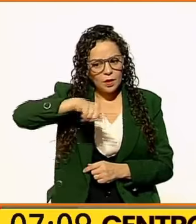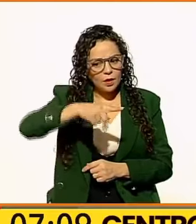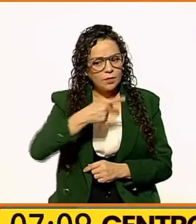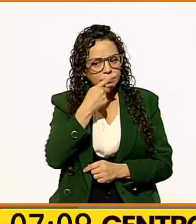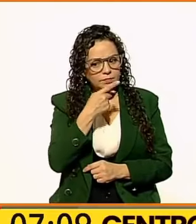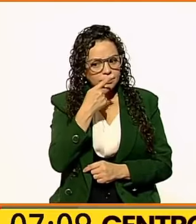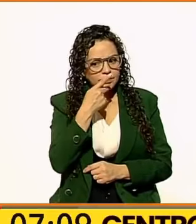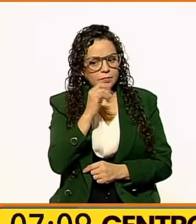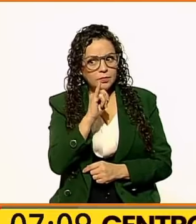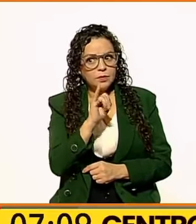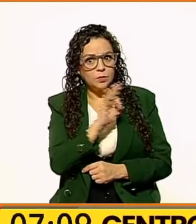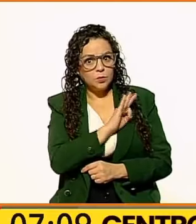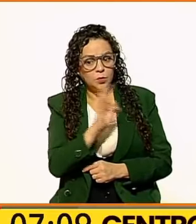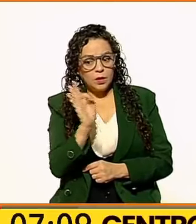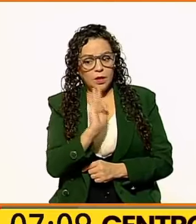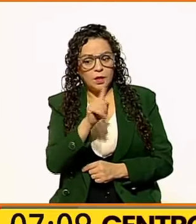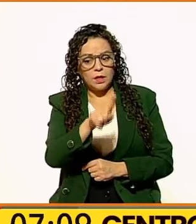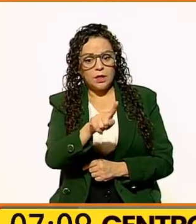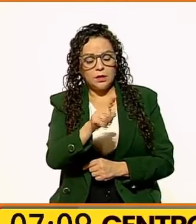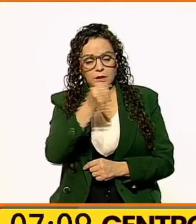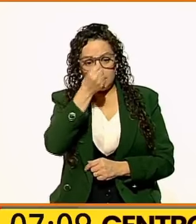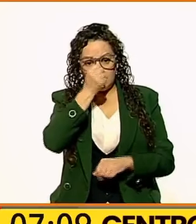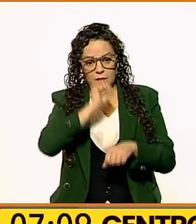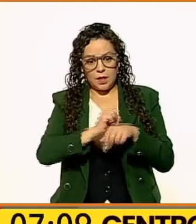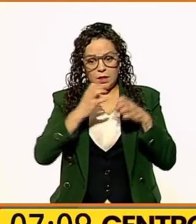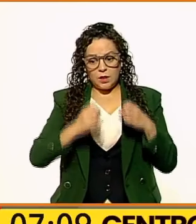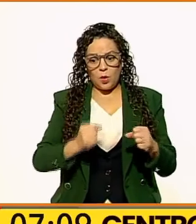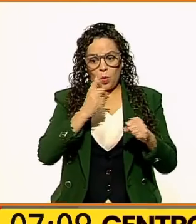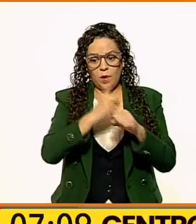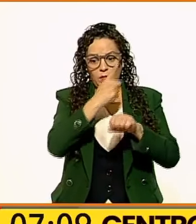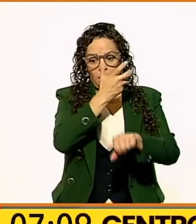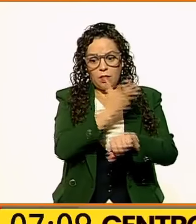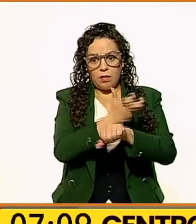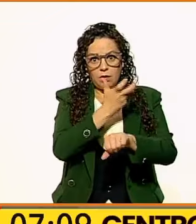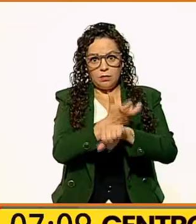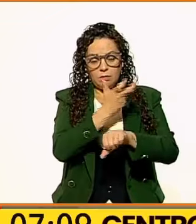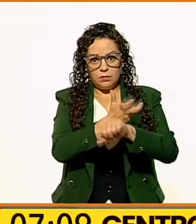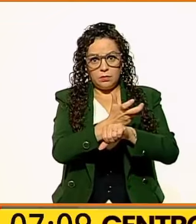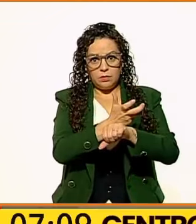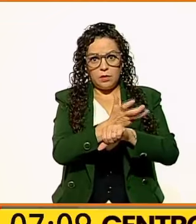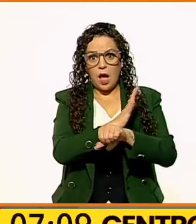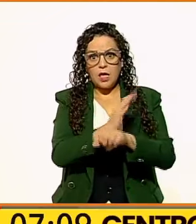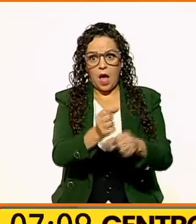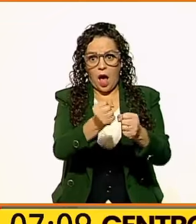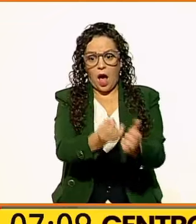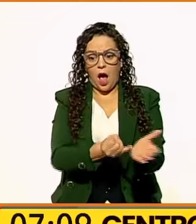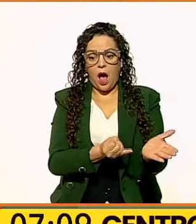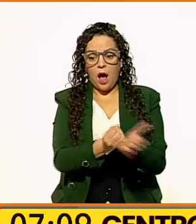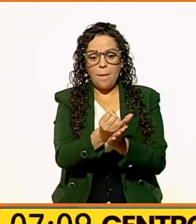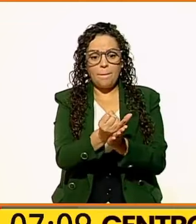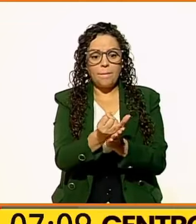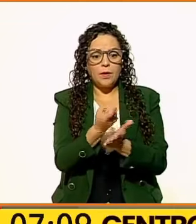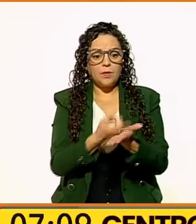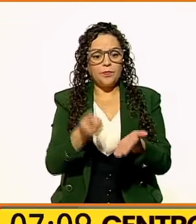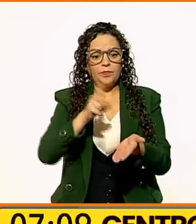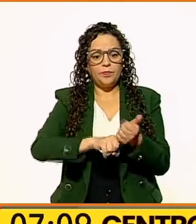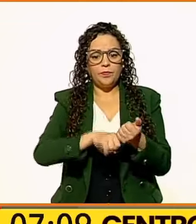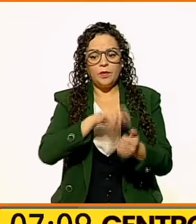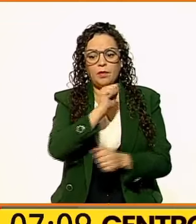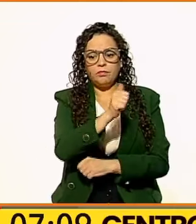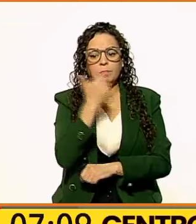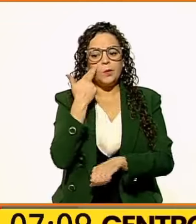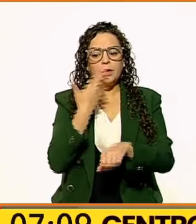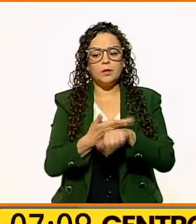posible, incluso la misma secretaria de Seguridad de Estados Unidos ha confirmado que está dentro de las facultades del